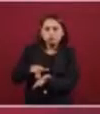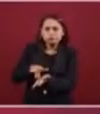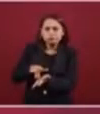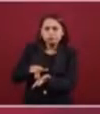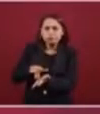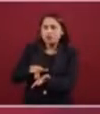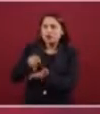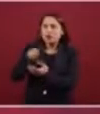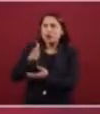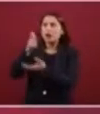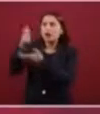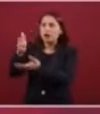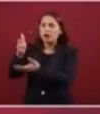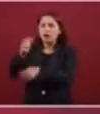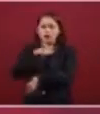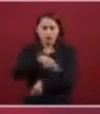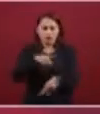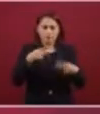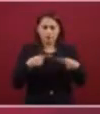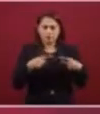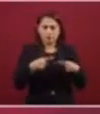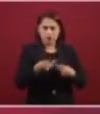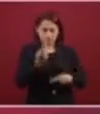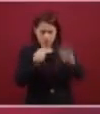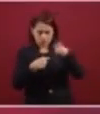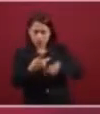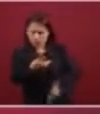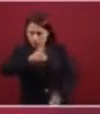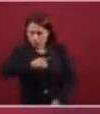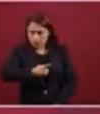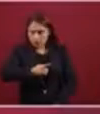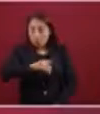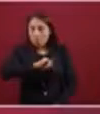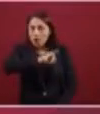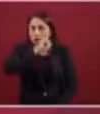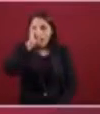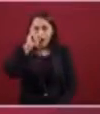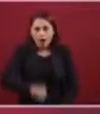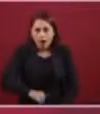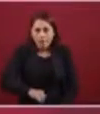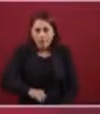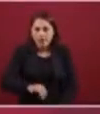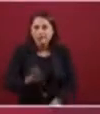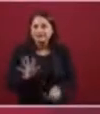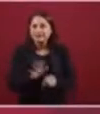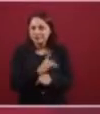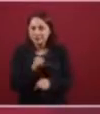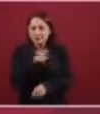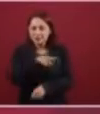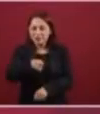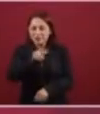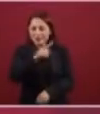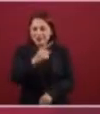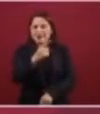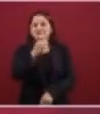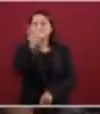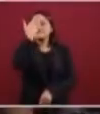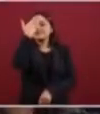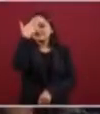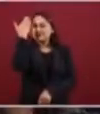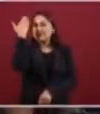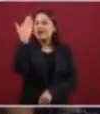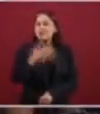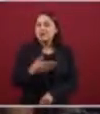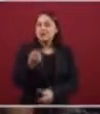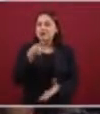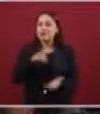Casualmente, desde que yo llegué, nadie se acercó a pedirlos, porque seguramente sabían que nosotros teníamos la misión de